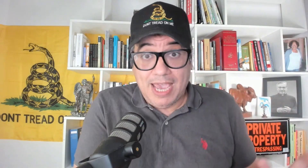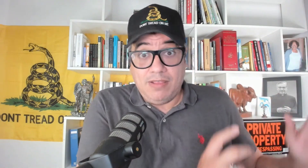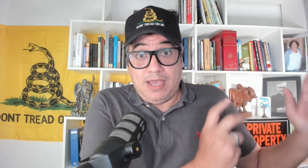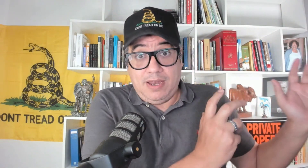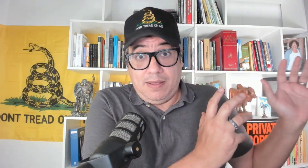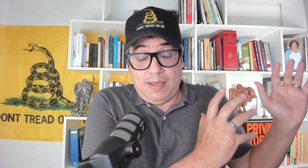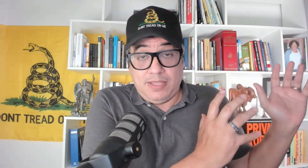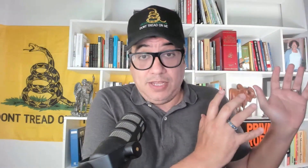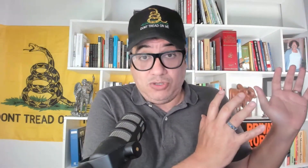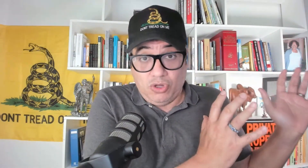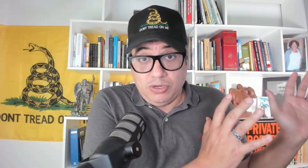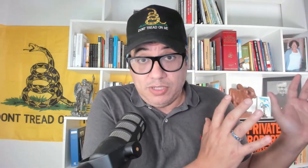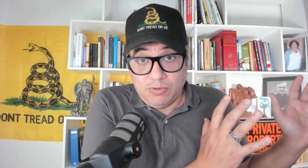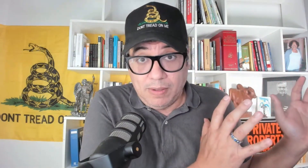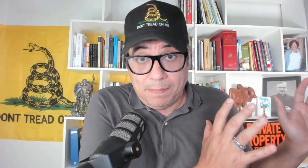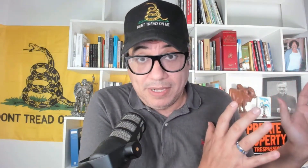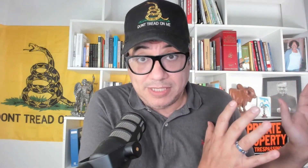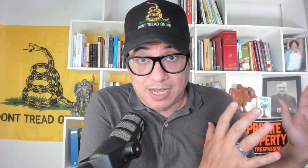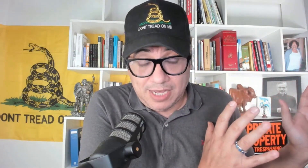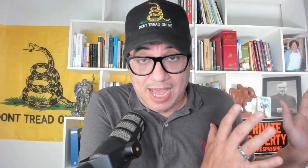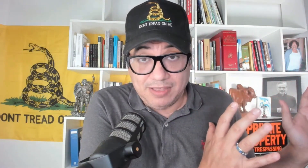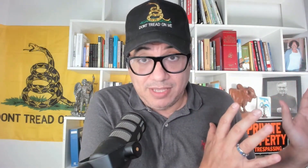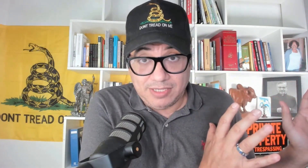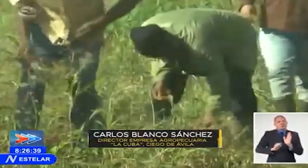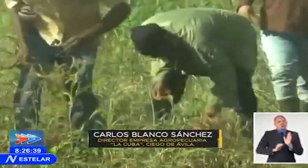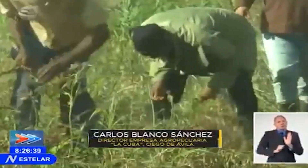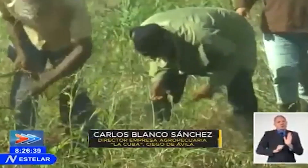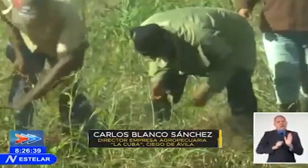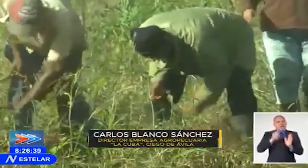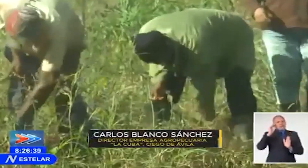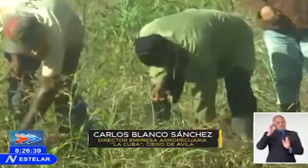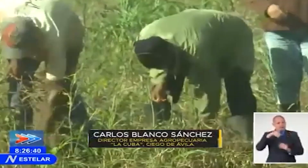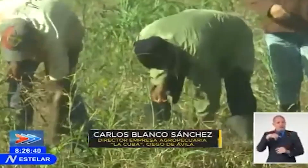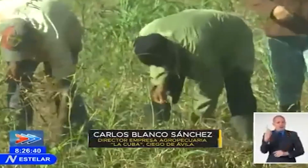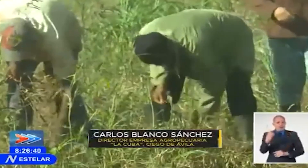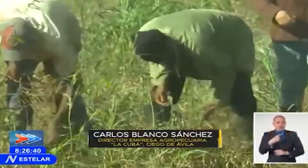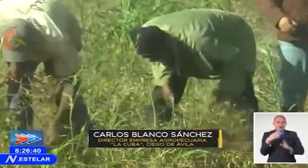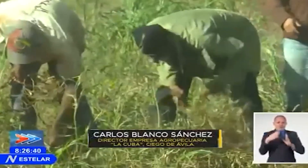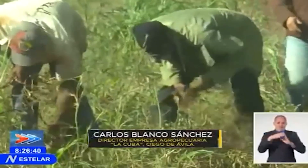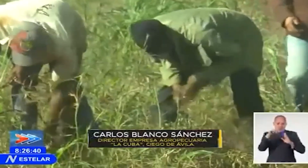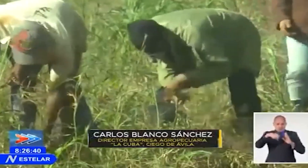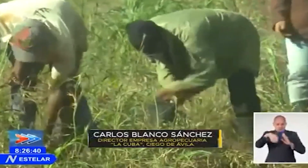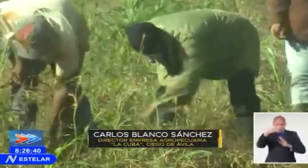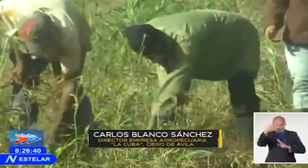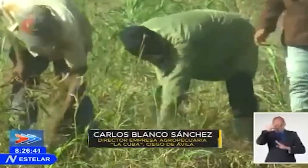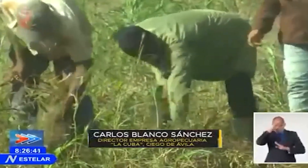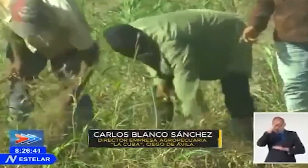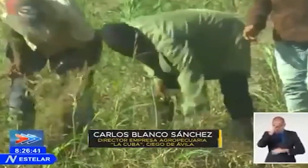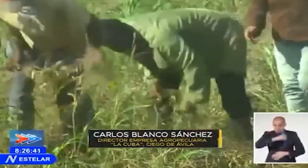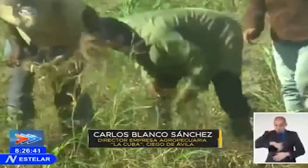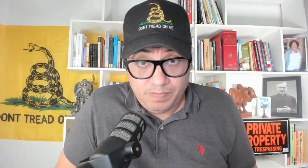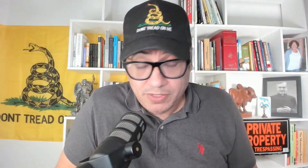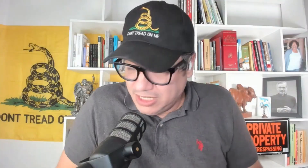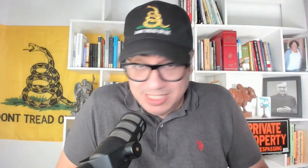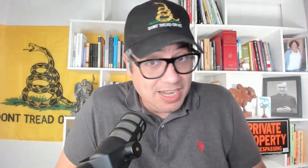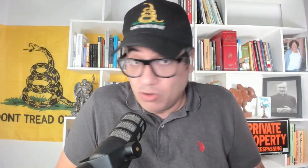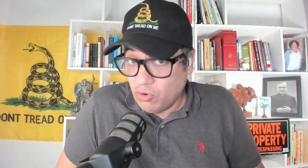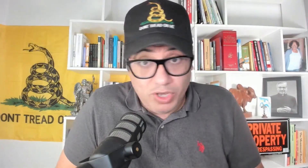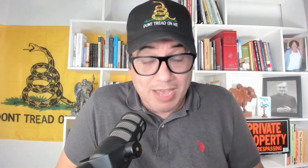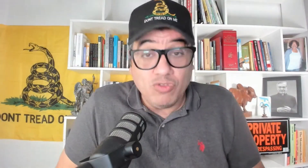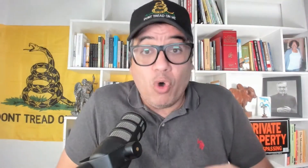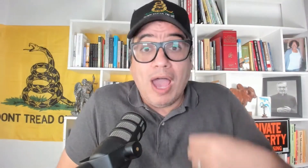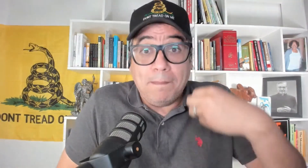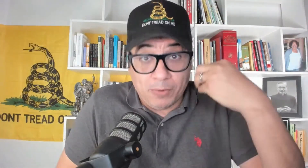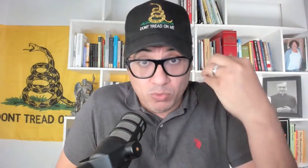es el director de una empresa grande estatal la gente limpiando el surco con la mano sin